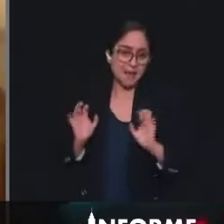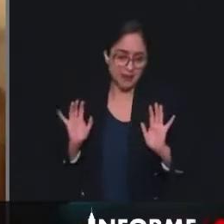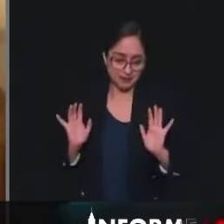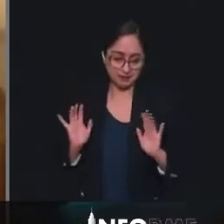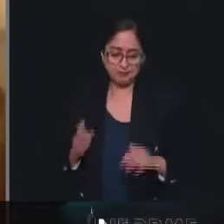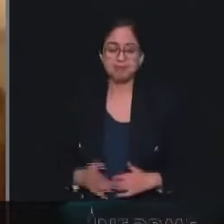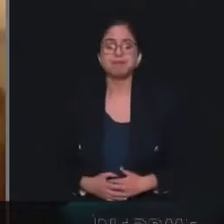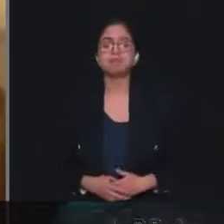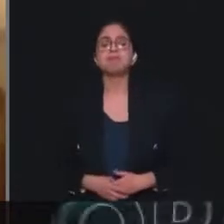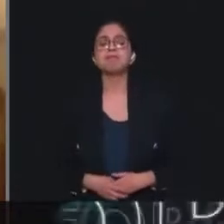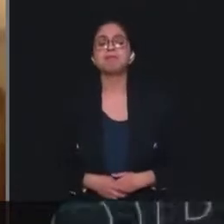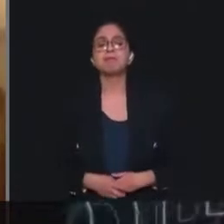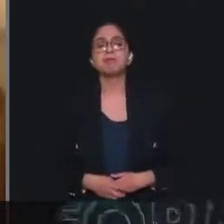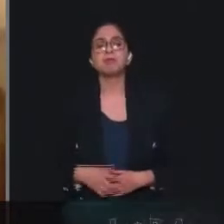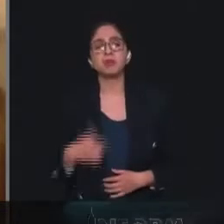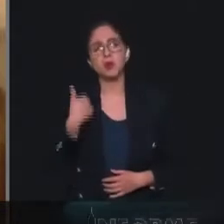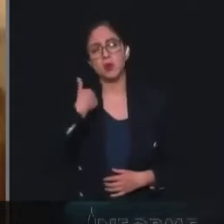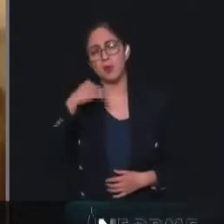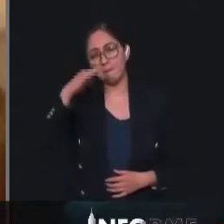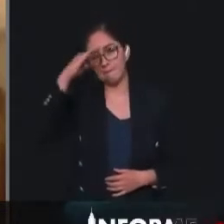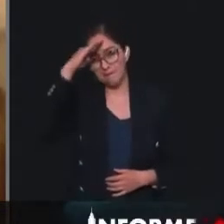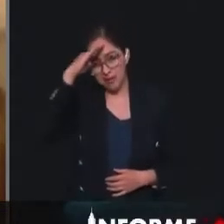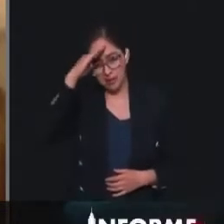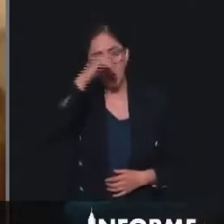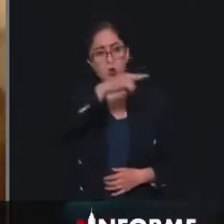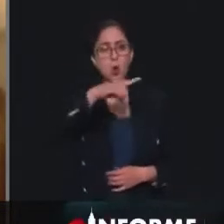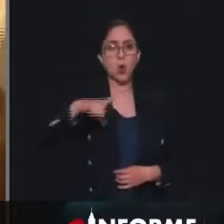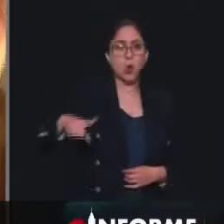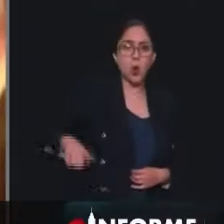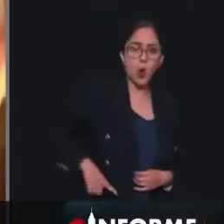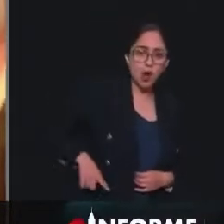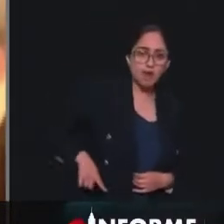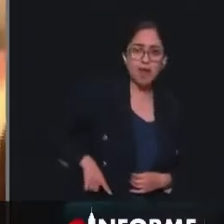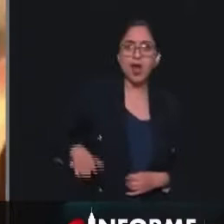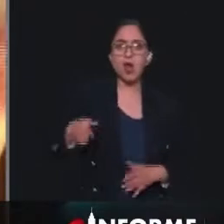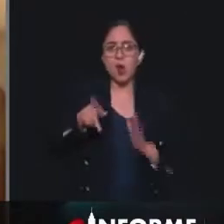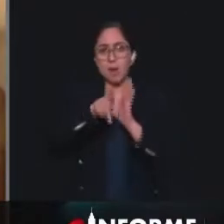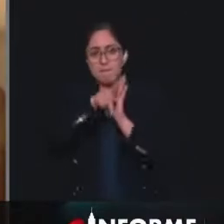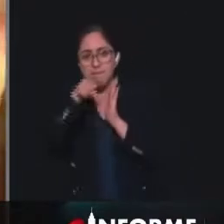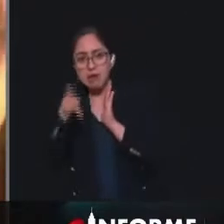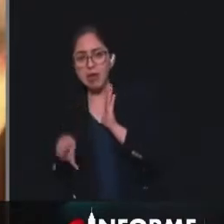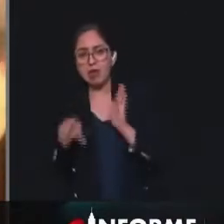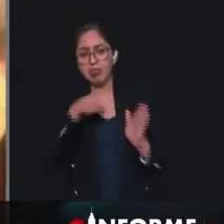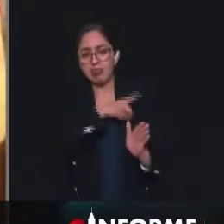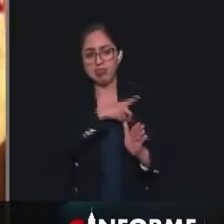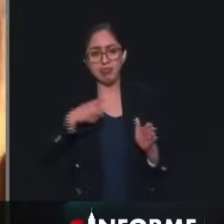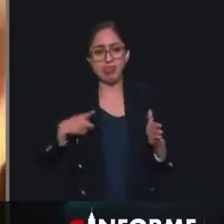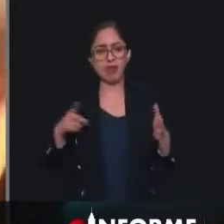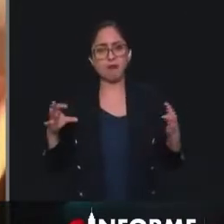el gobierno y la prensa deberían hacer una mancuerna. No estoy hablando de cómo se hacían las mancuernas en